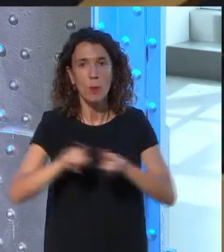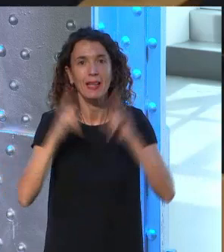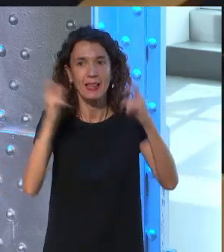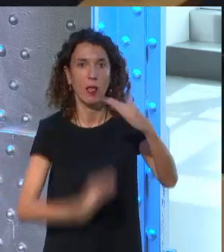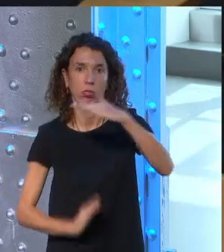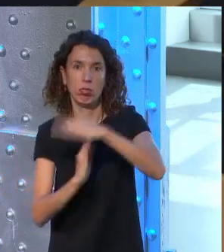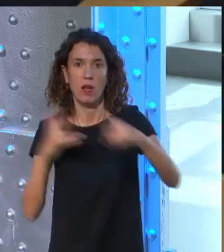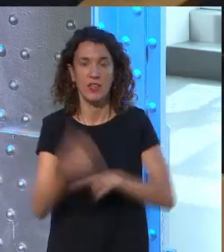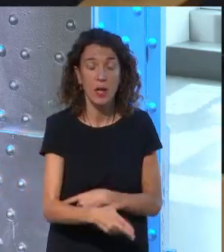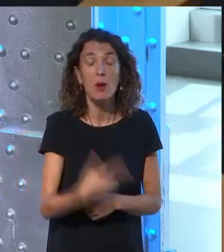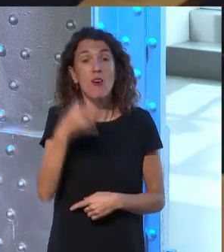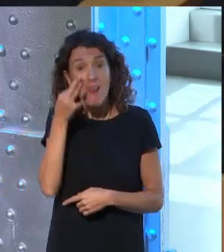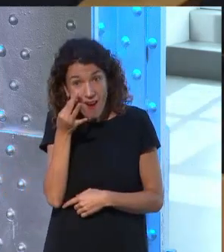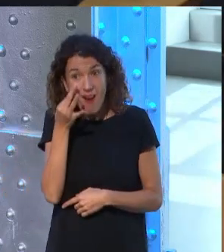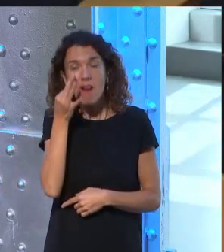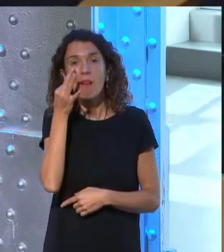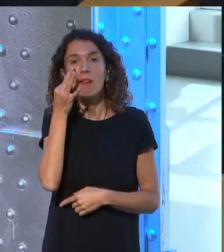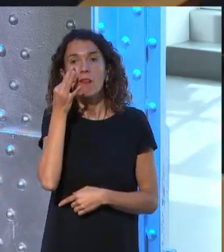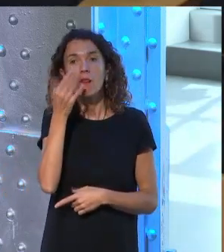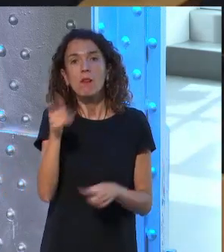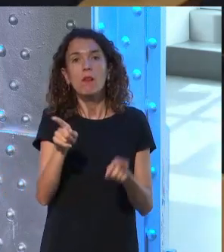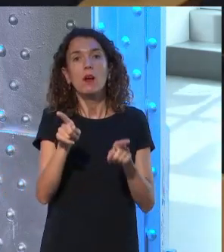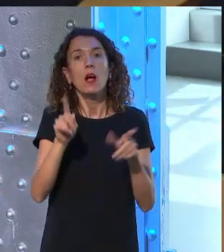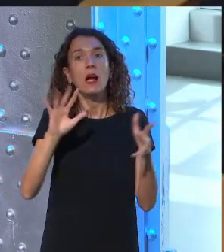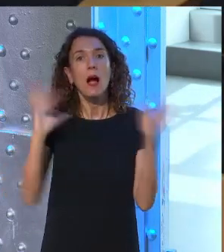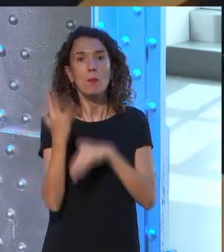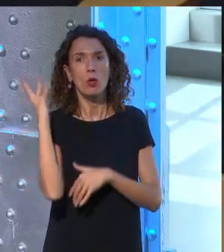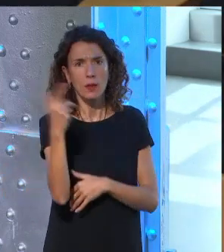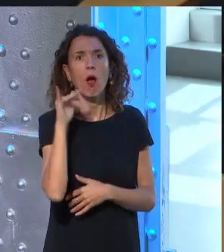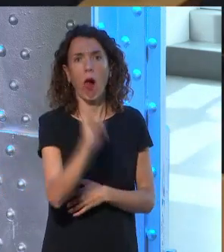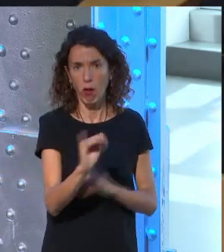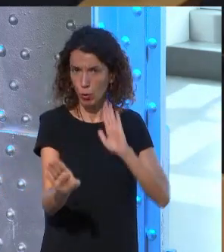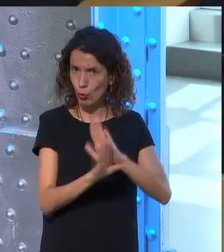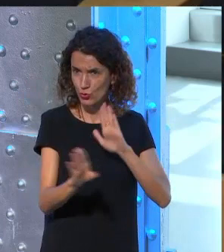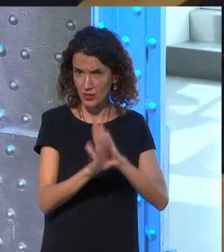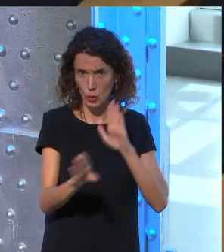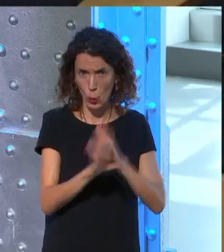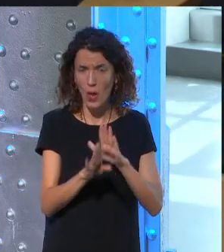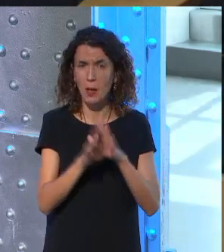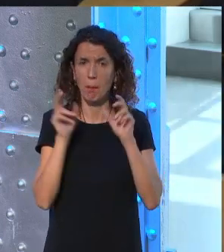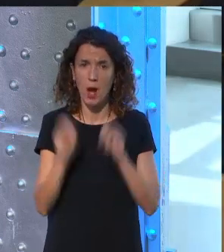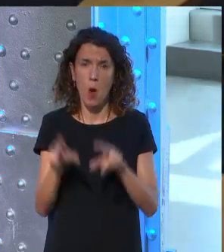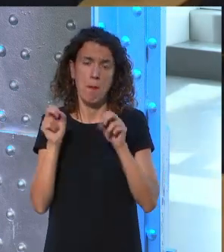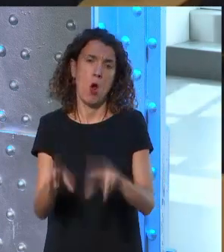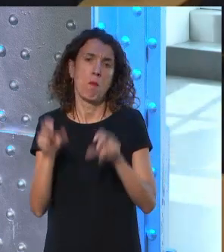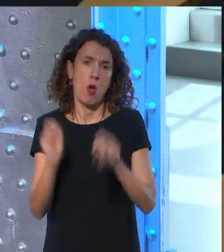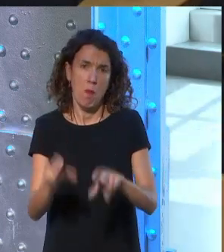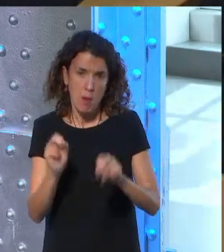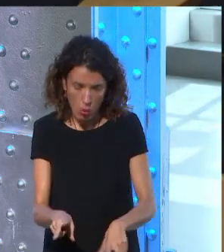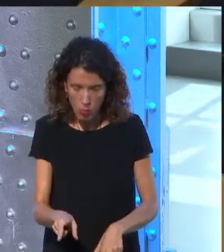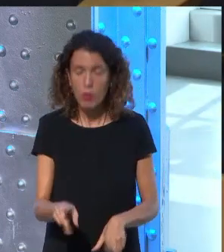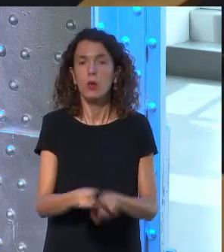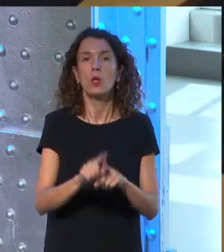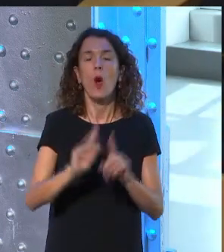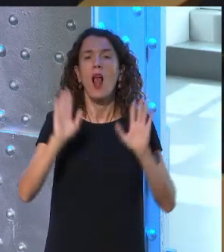frenarlo. Pero lo cierto es que el cambio climático sigue ahí. El cambio climático cada vez avanza más. Cada vez